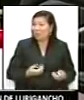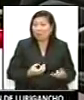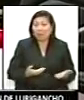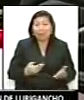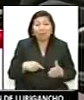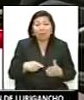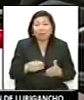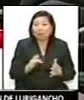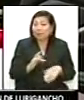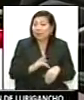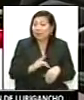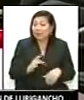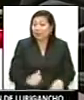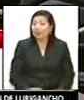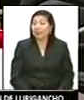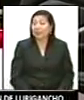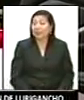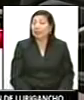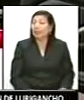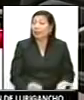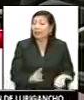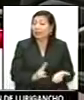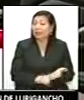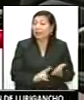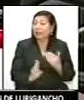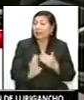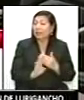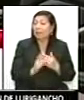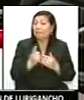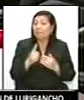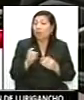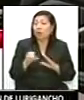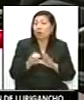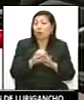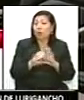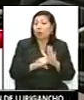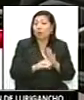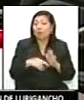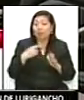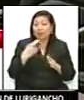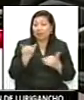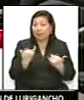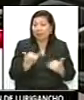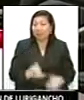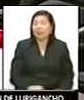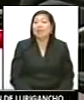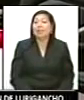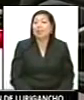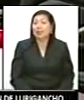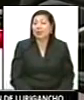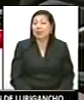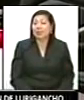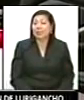un fondo intangible de salud garantizado por la Constitución Política del Perú. Por lo tanto,